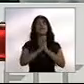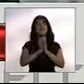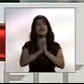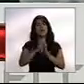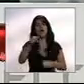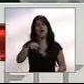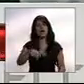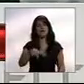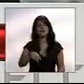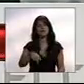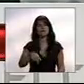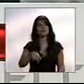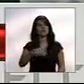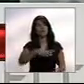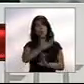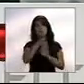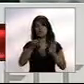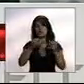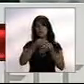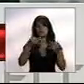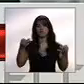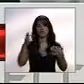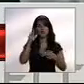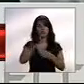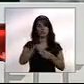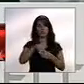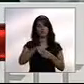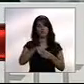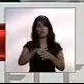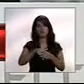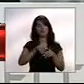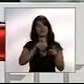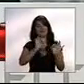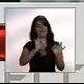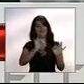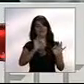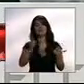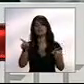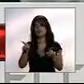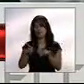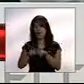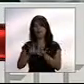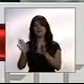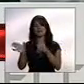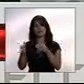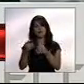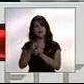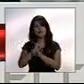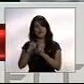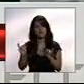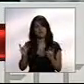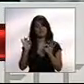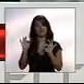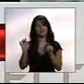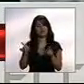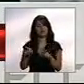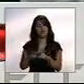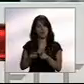que mantuvo viva la actividad de hoy sea también lo que caracterice el final de